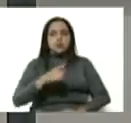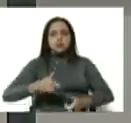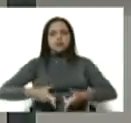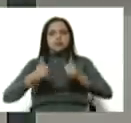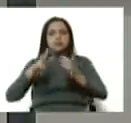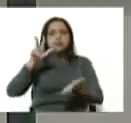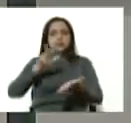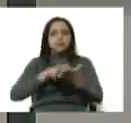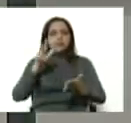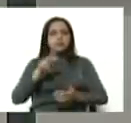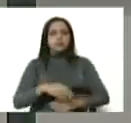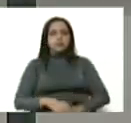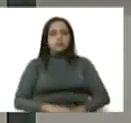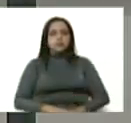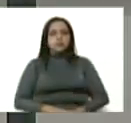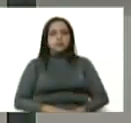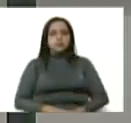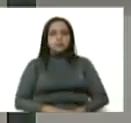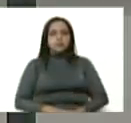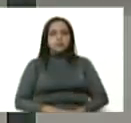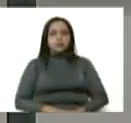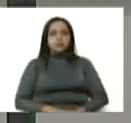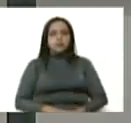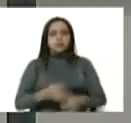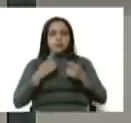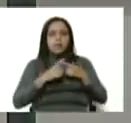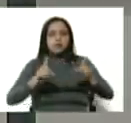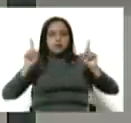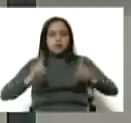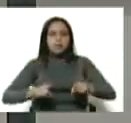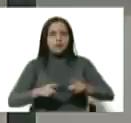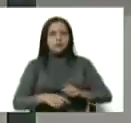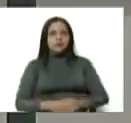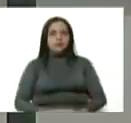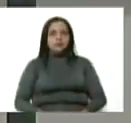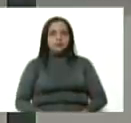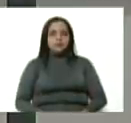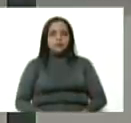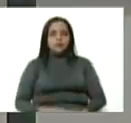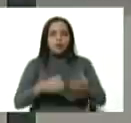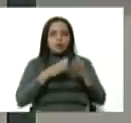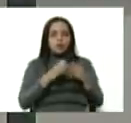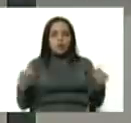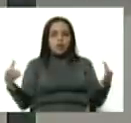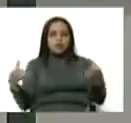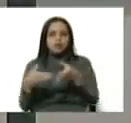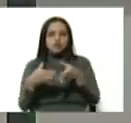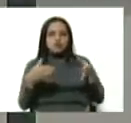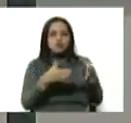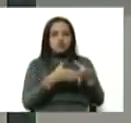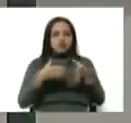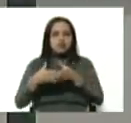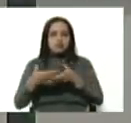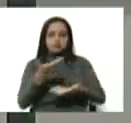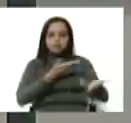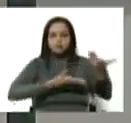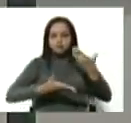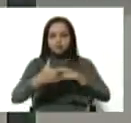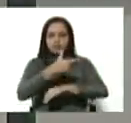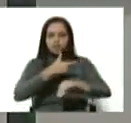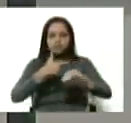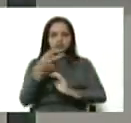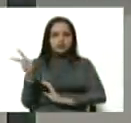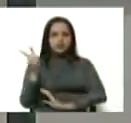lo ha debidamente acreditado. Pero además, todas las reuniones se tramitan con el gobierno